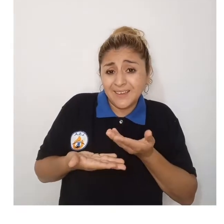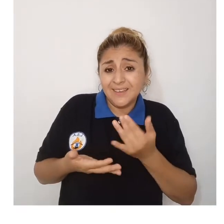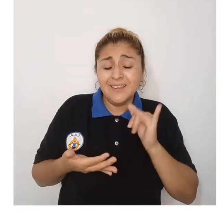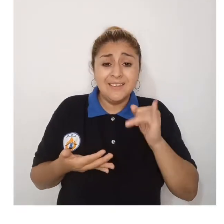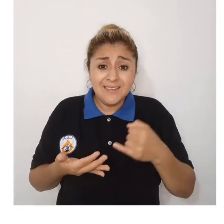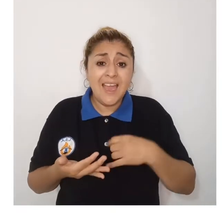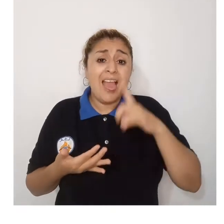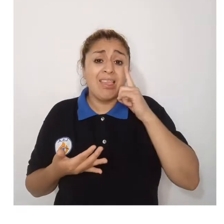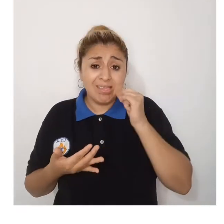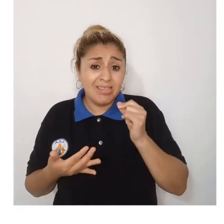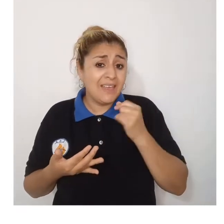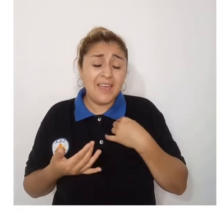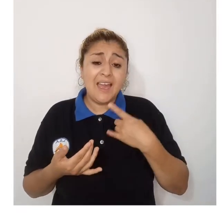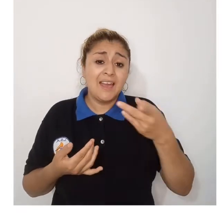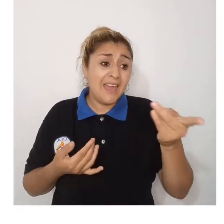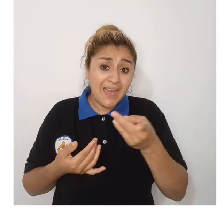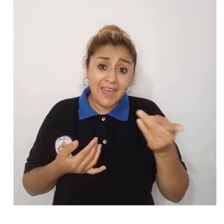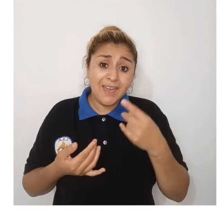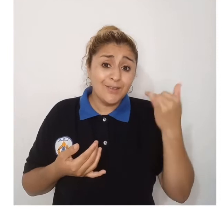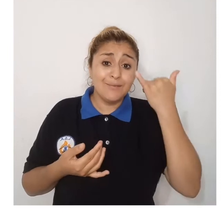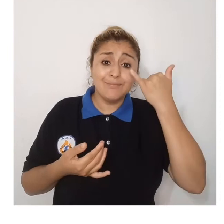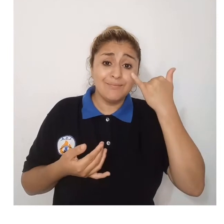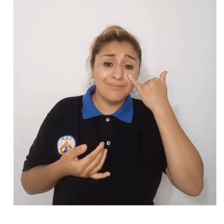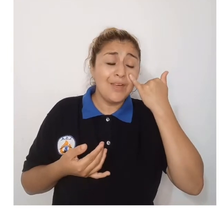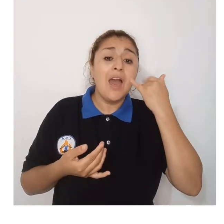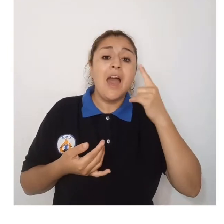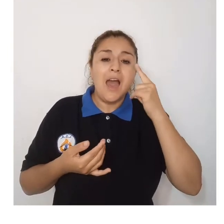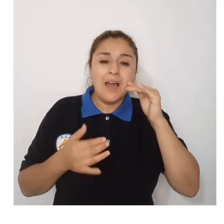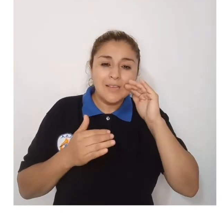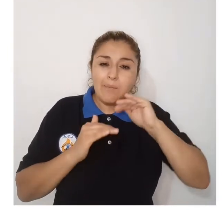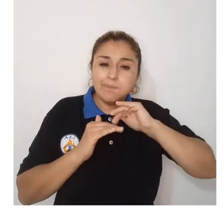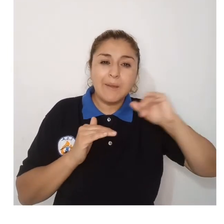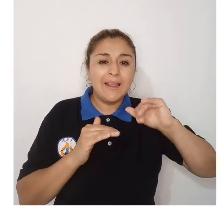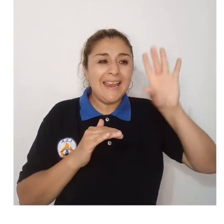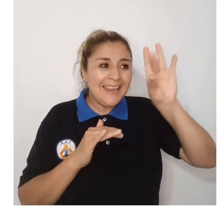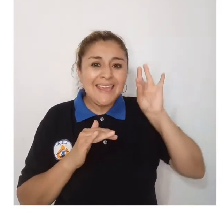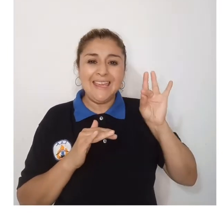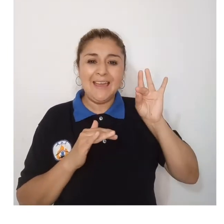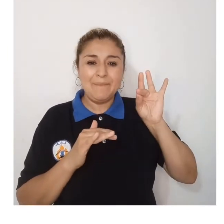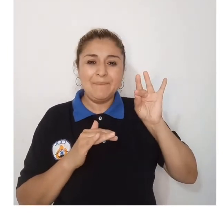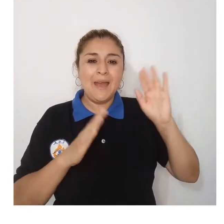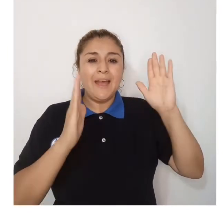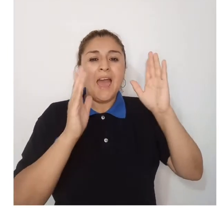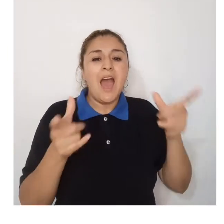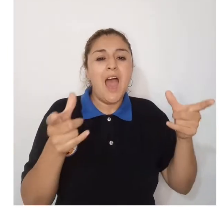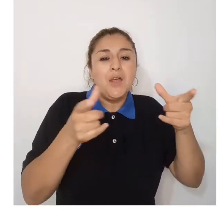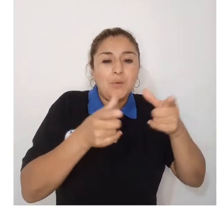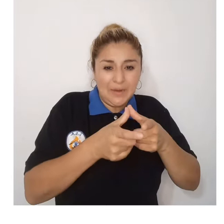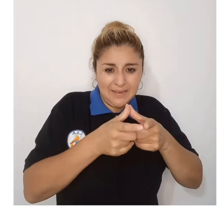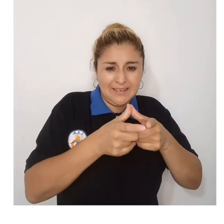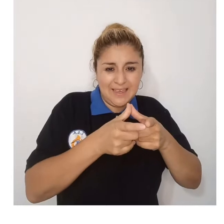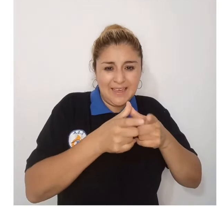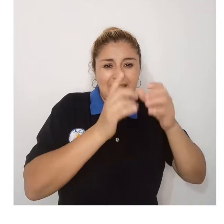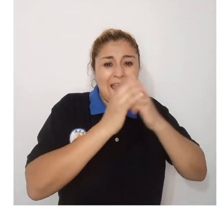el día que habían destinado ahí juntaban ofrendas y se ponían de acuerdo para hacer partícipes a los que